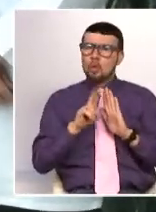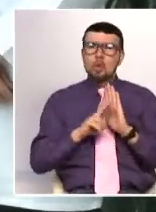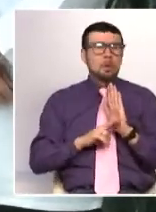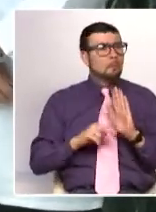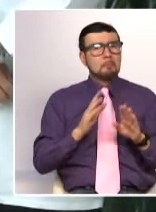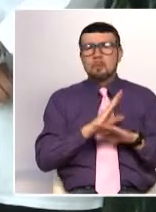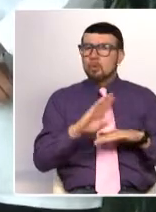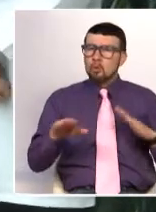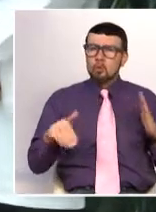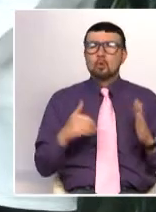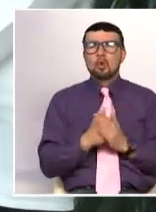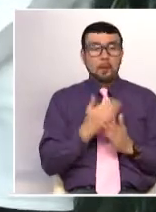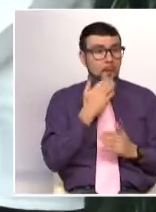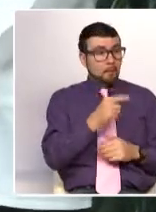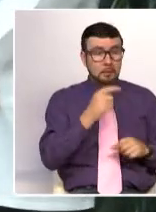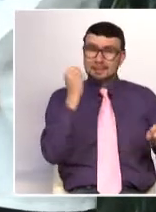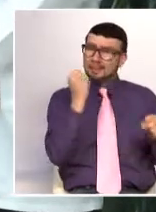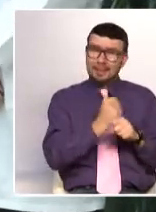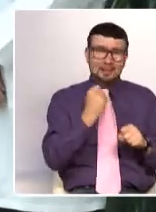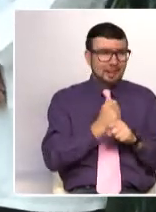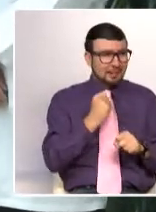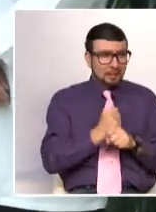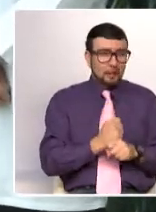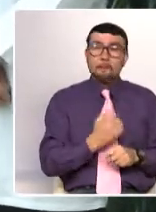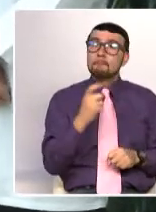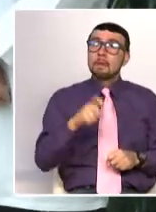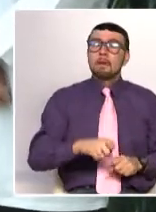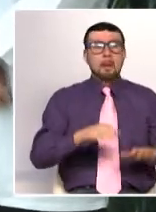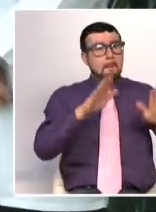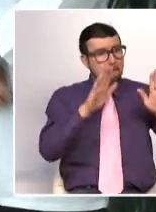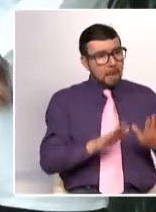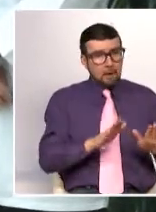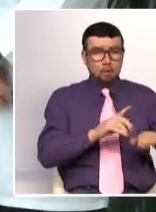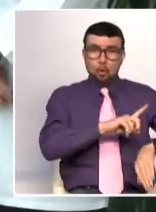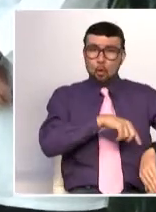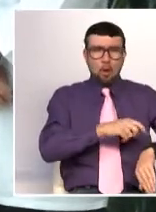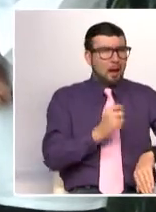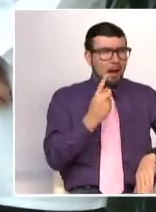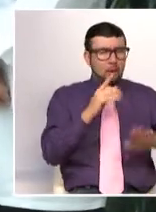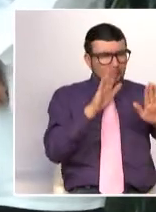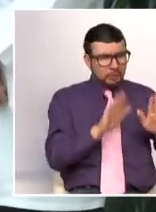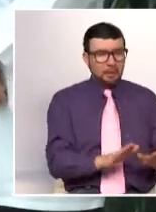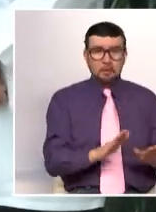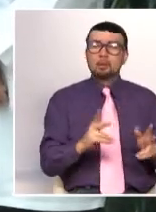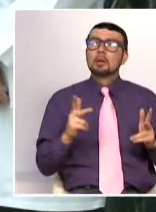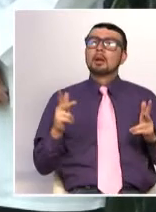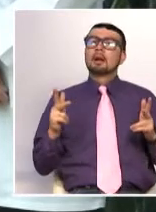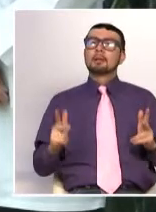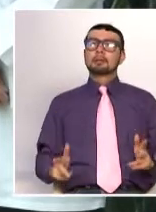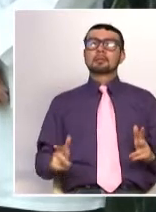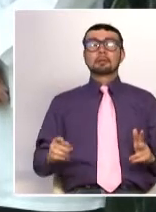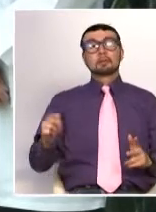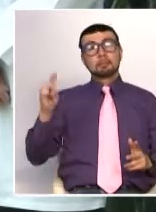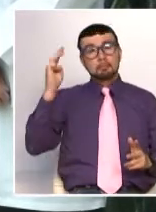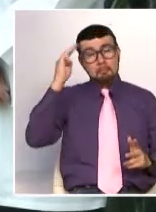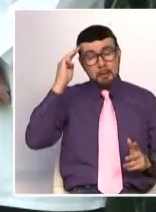durante su jornada laboral del día unas pausas activas en un descanso tanto desde la parte mental como con un descanso su